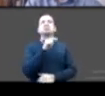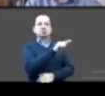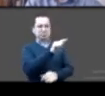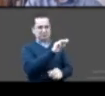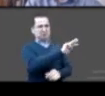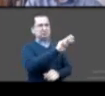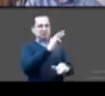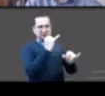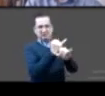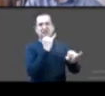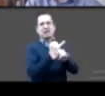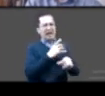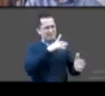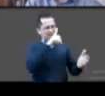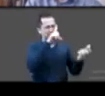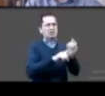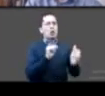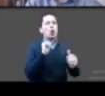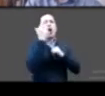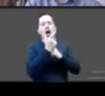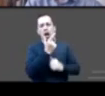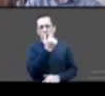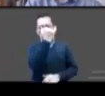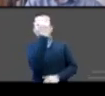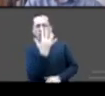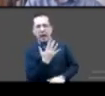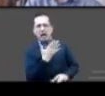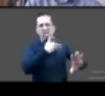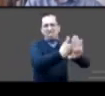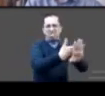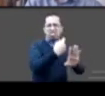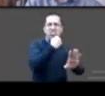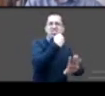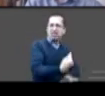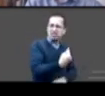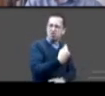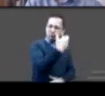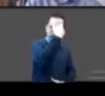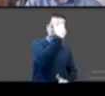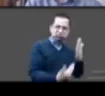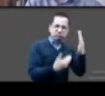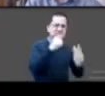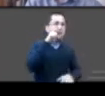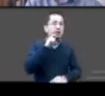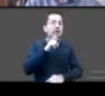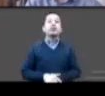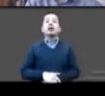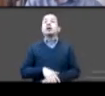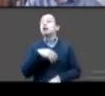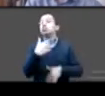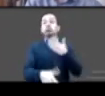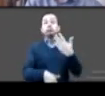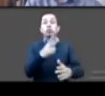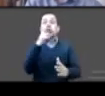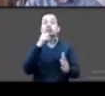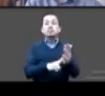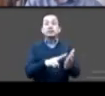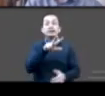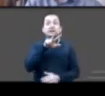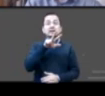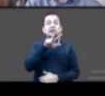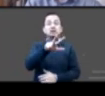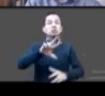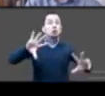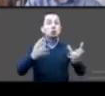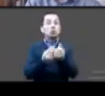hospedaban imágenes de abuso sexual infantil y cómo al 2018 se tiene el dato de